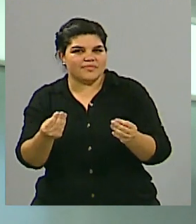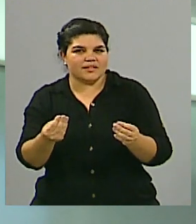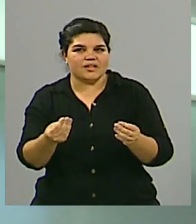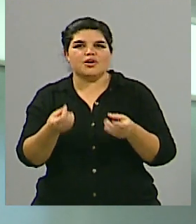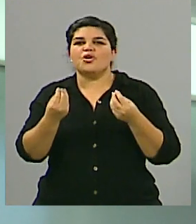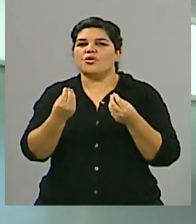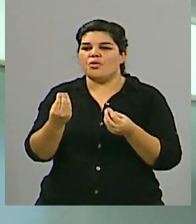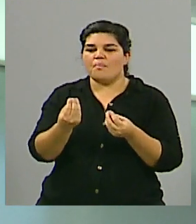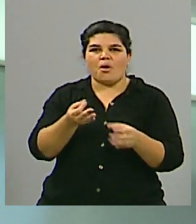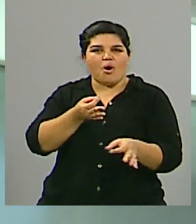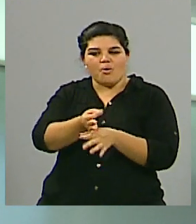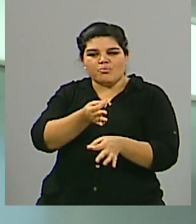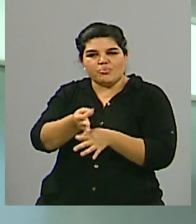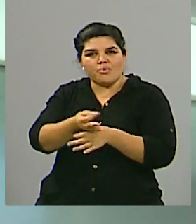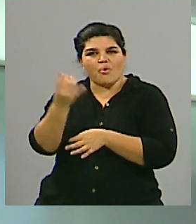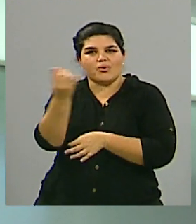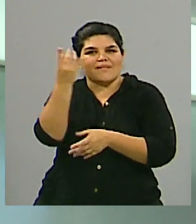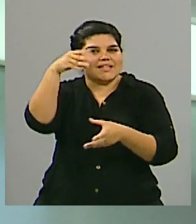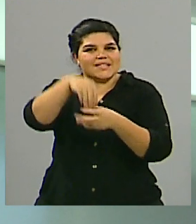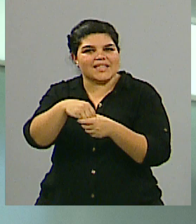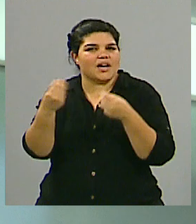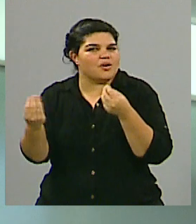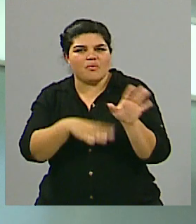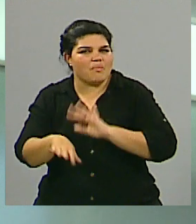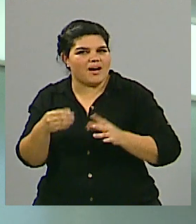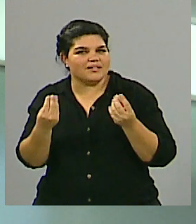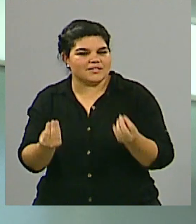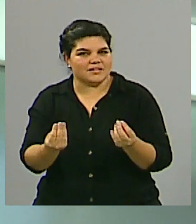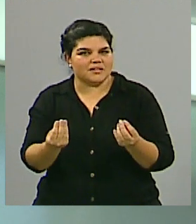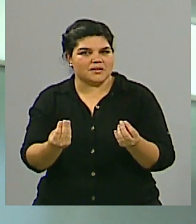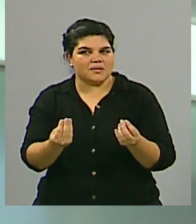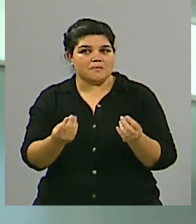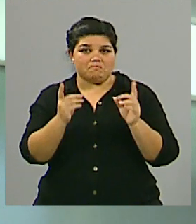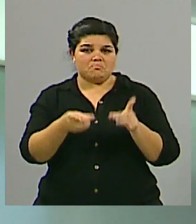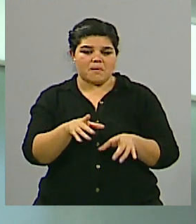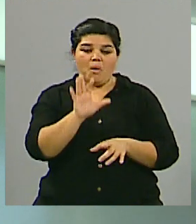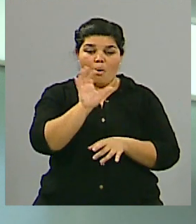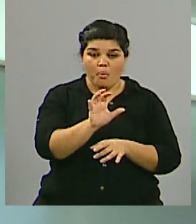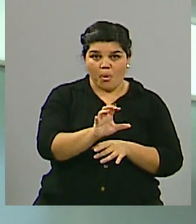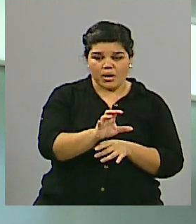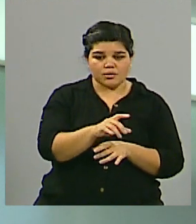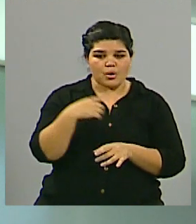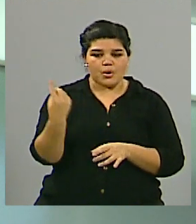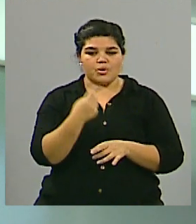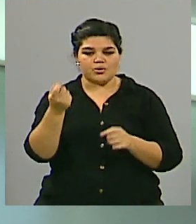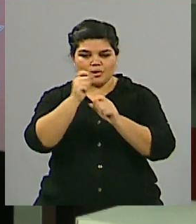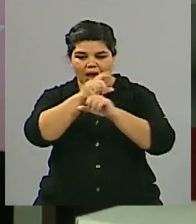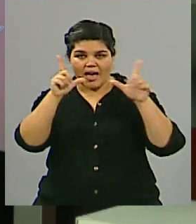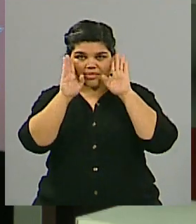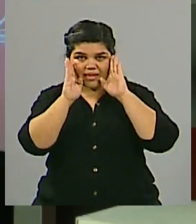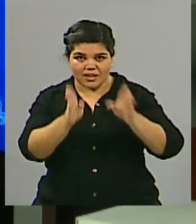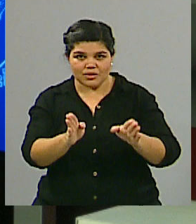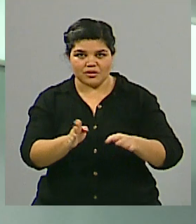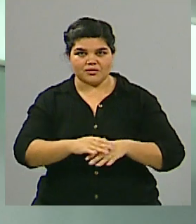ámbito universitario en relación al bullying? Para estar justamente atentos, entender una situación y